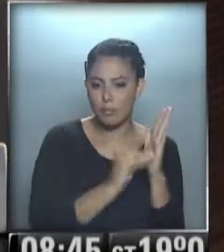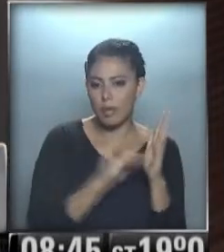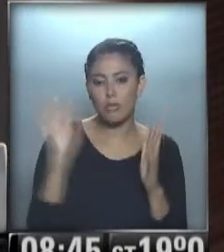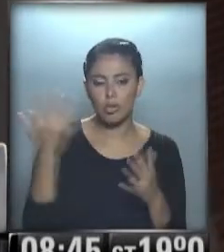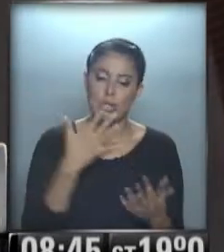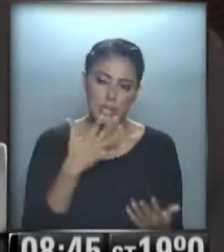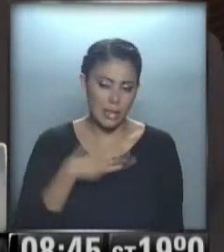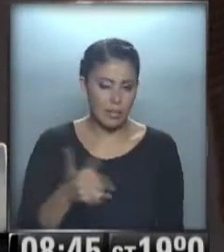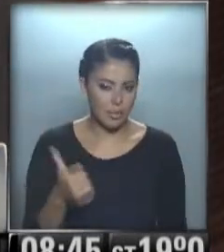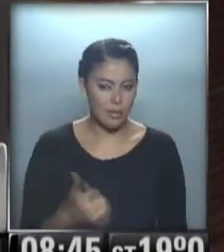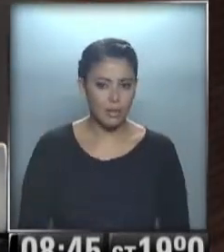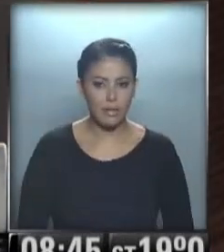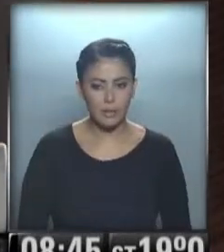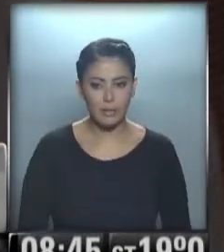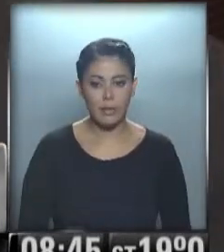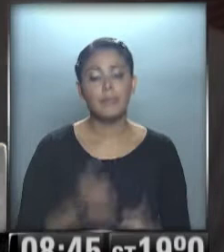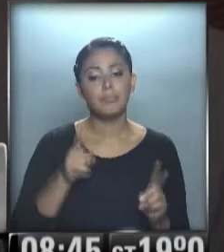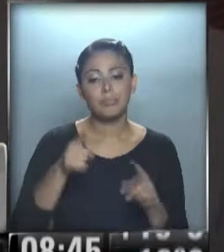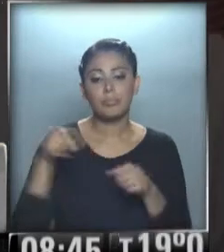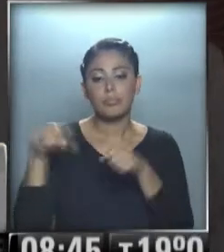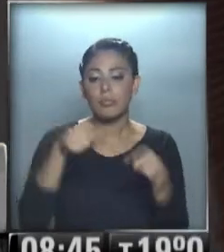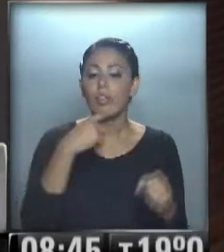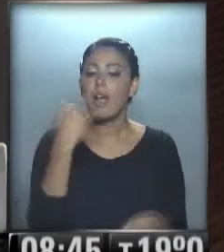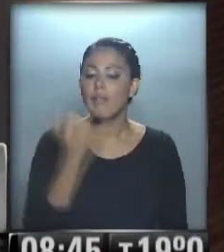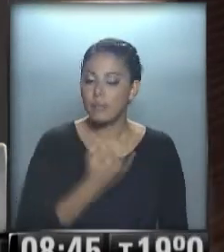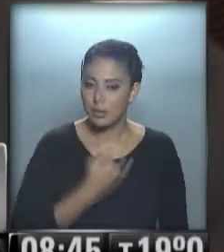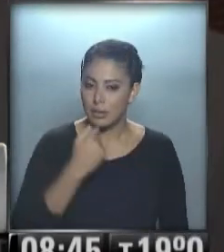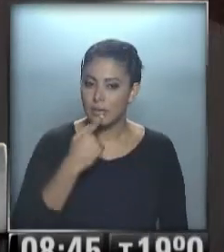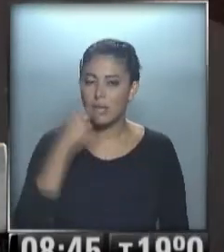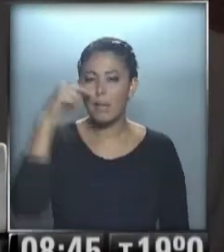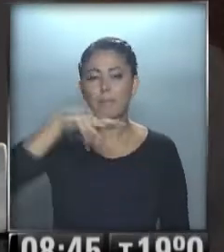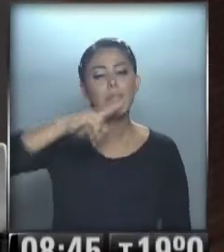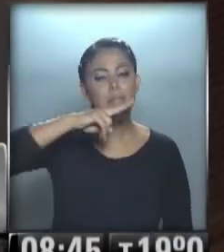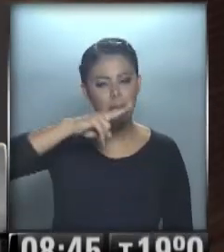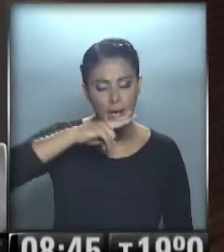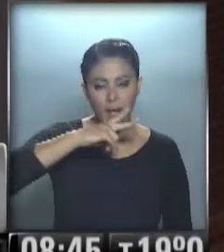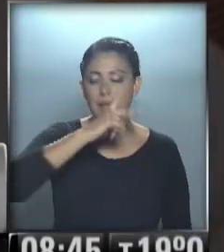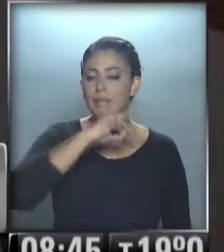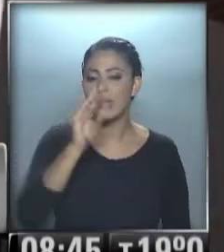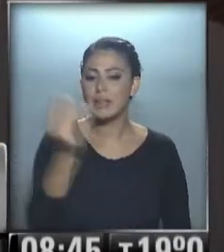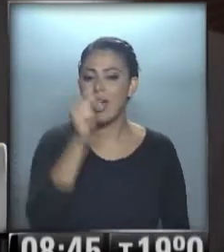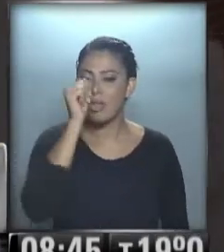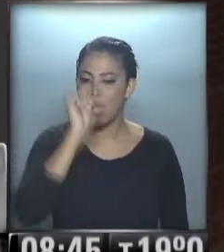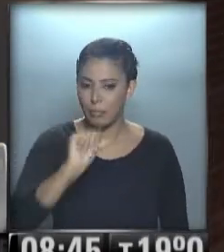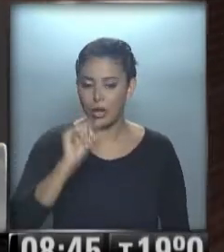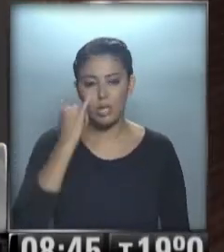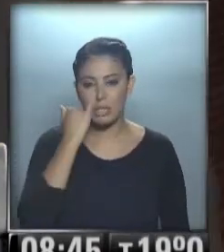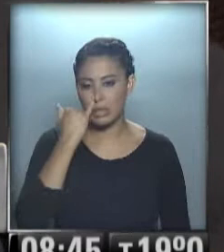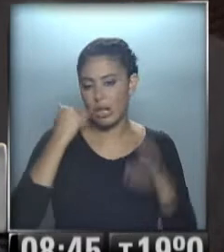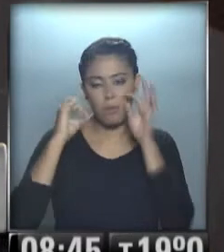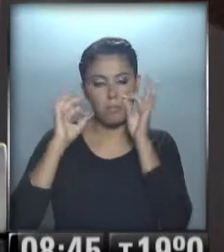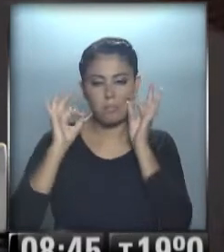perfectamente comprensibles, si no nos han asegurado que a partir de este viernes y en el transcurso del fin de semana ya estaríamos